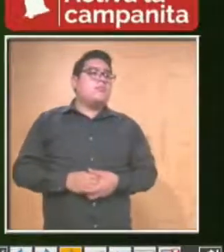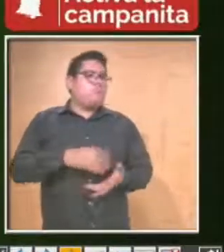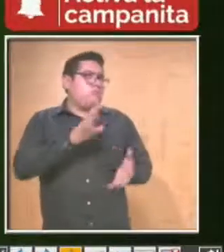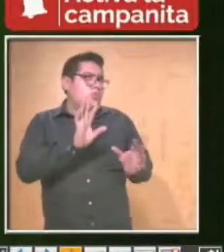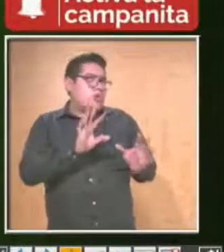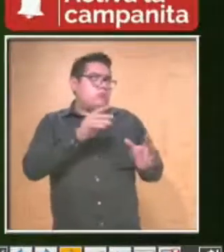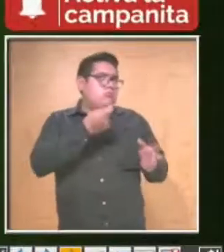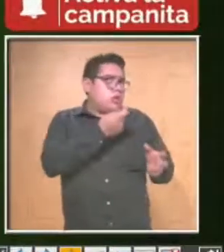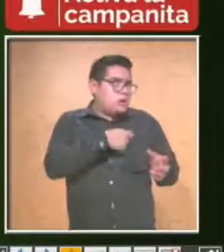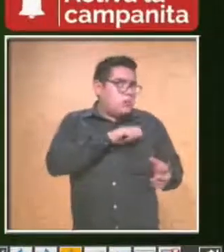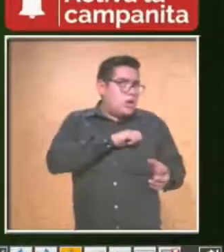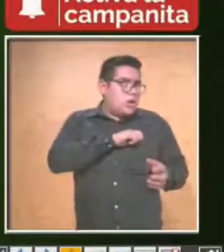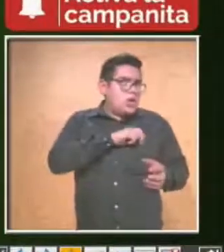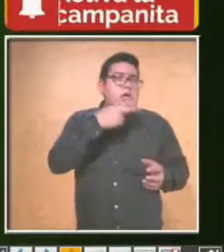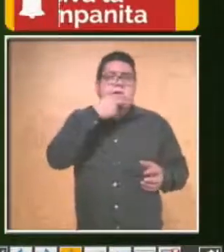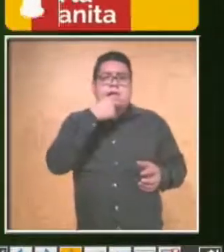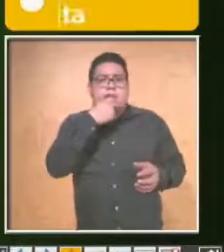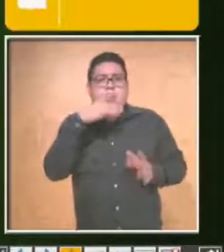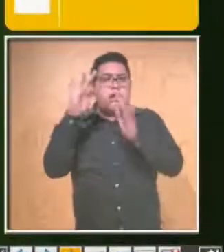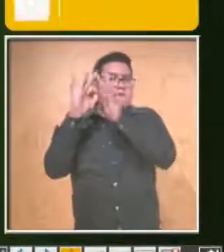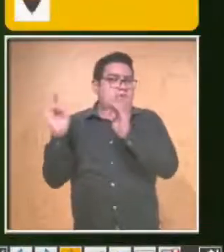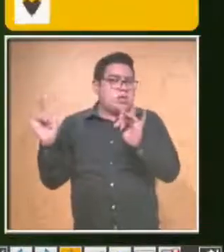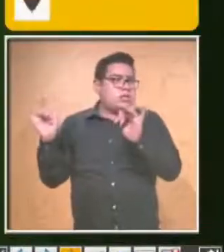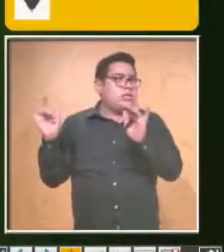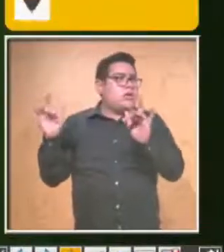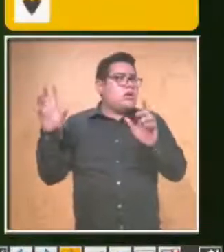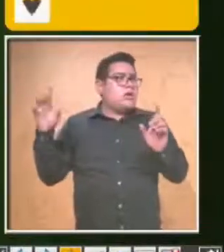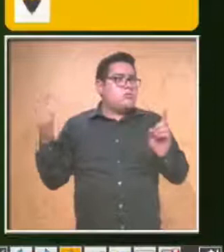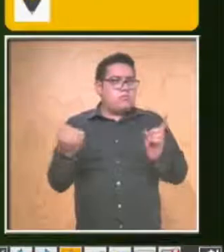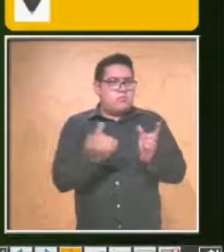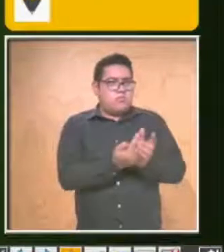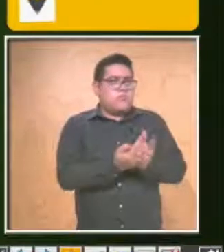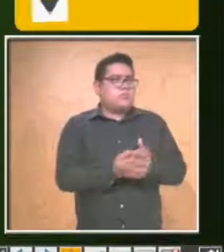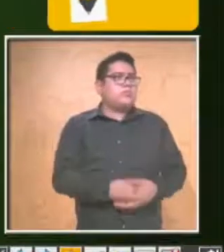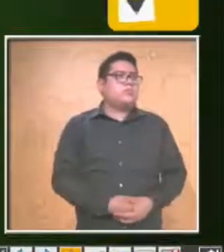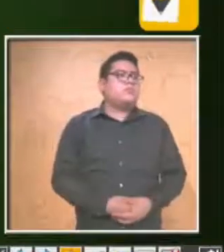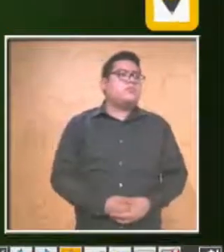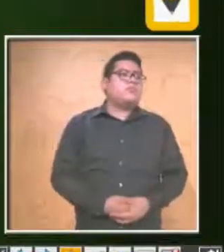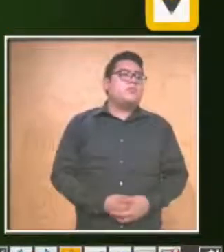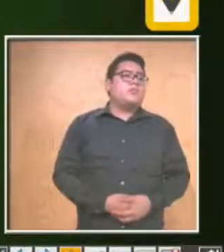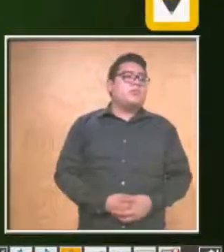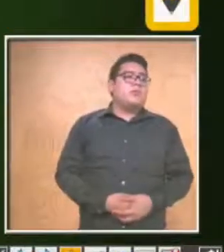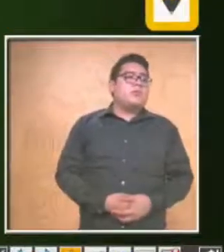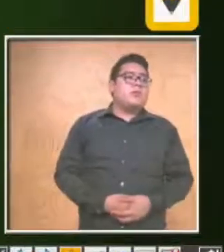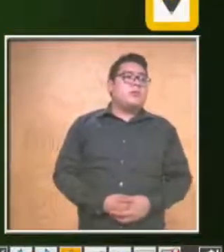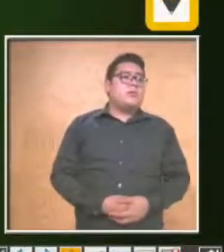España, de Inglaterra y de Francia, una monarquía que se adhiere más adelante. Es una clase social de la edad